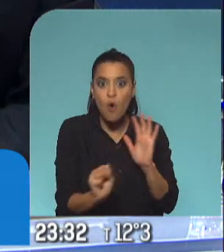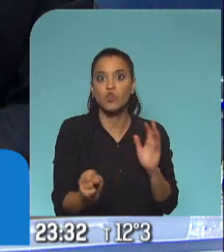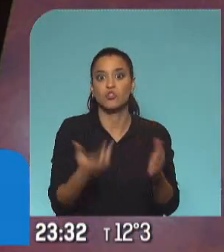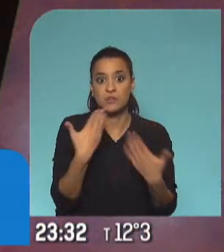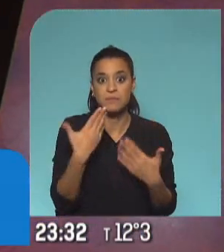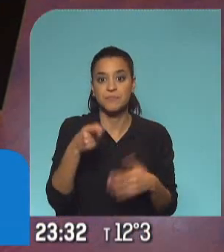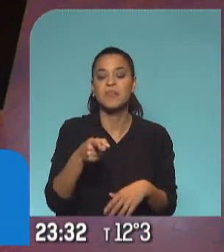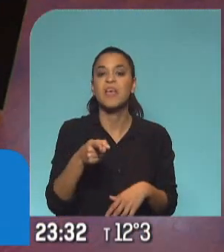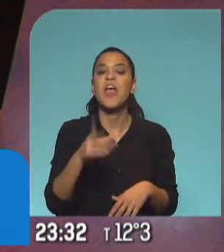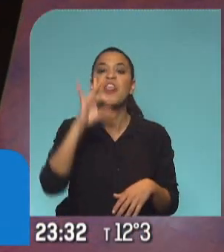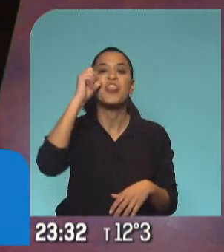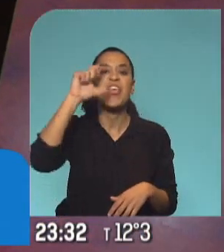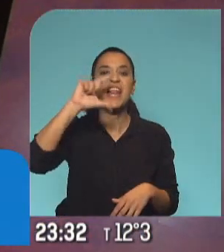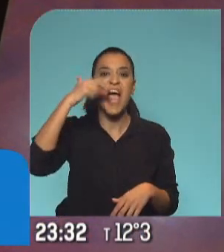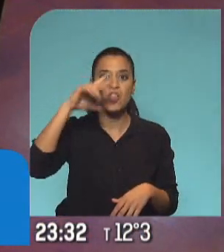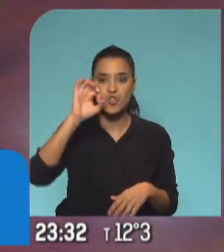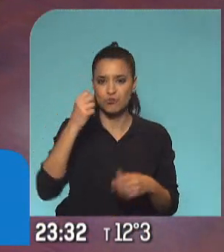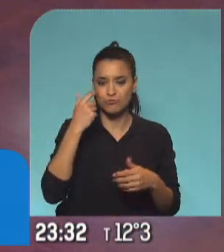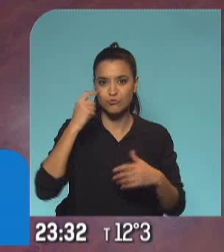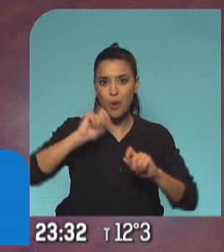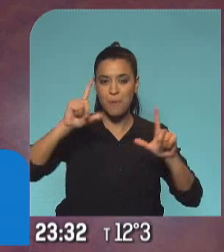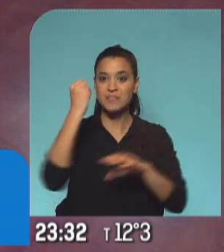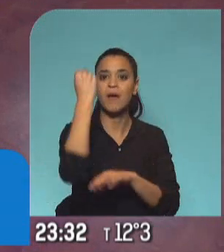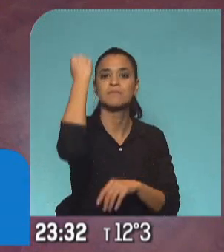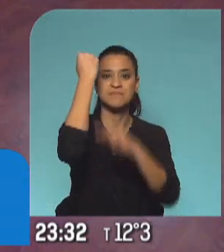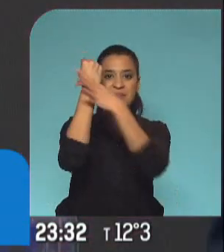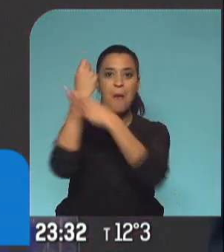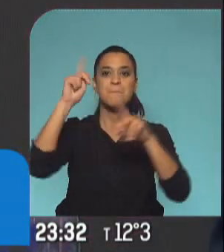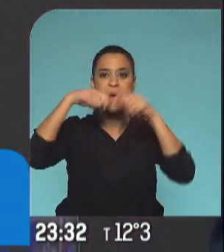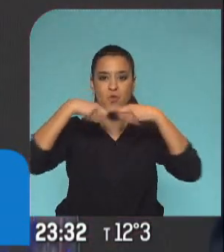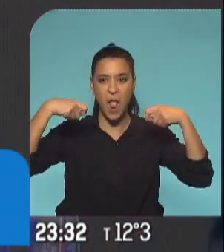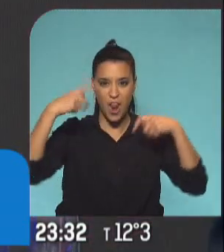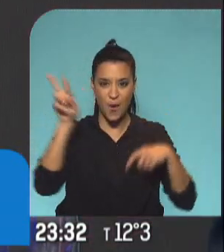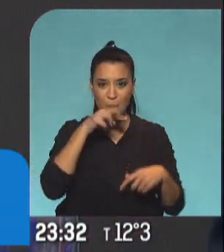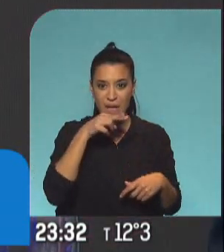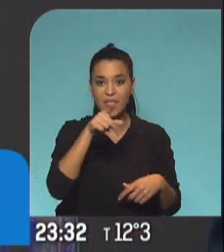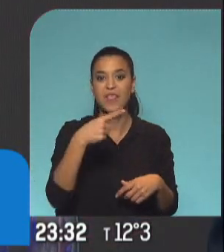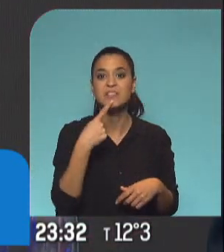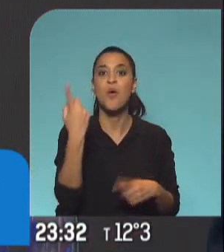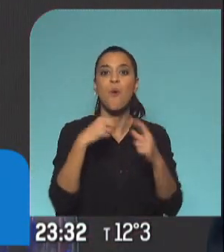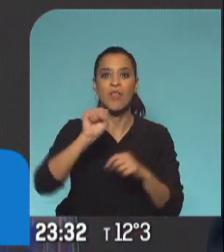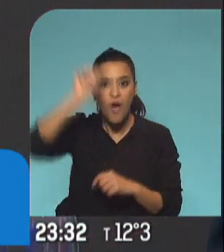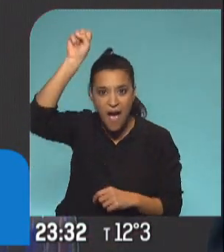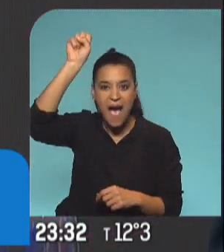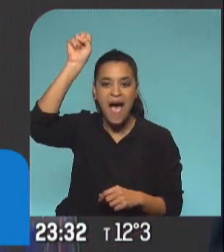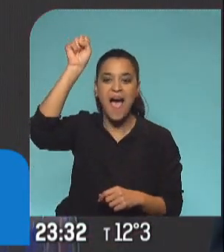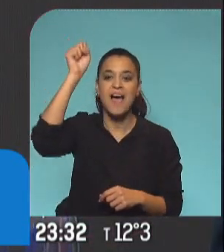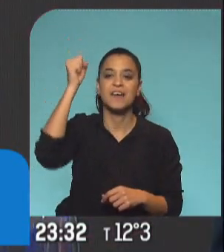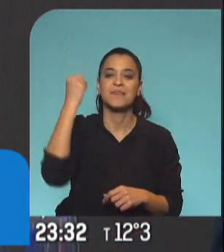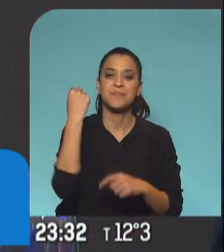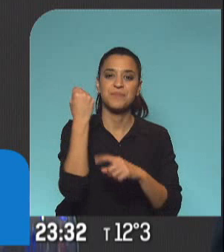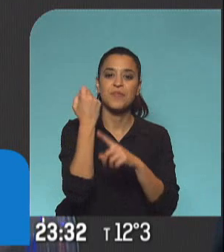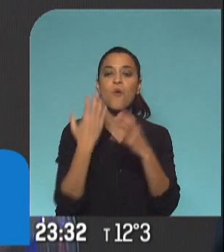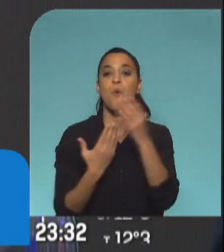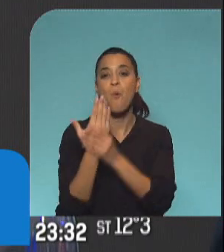Caño sorprendió. Sí, eso fue como los atletas negros en las Olimpiadas cuando subieron el puño con